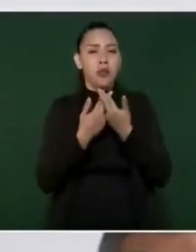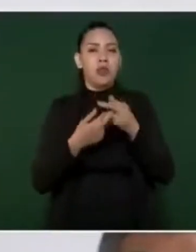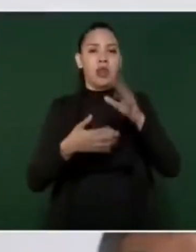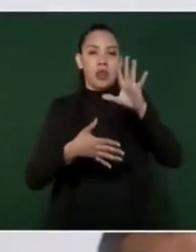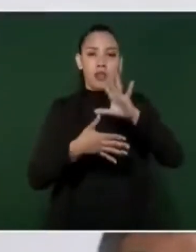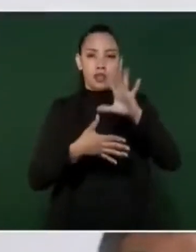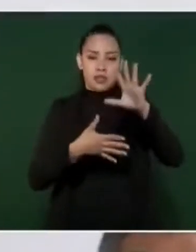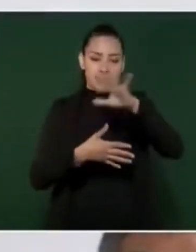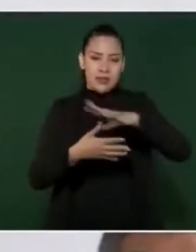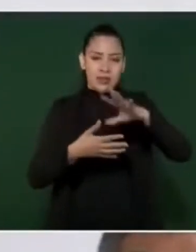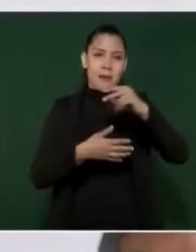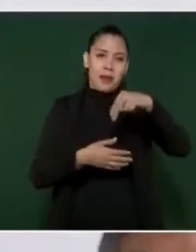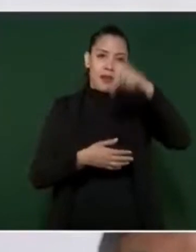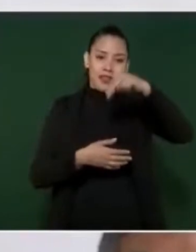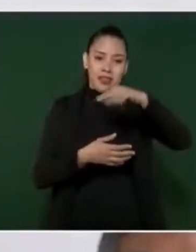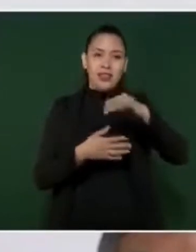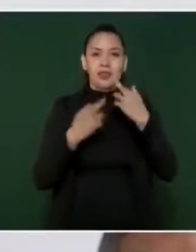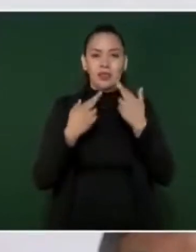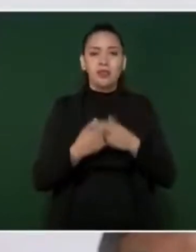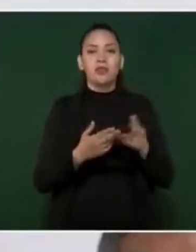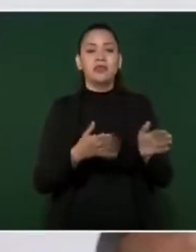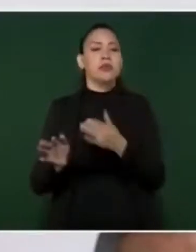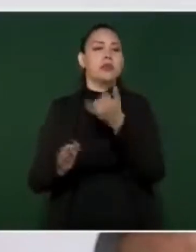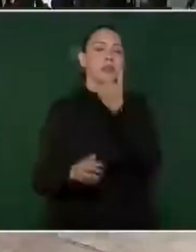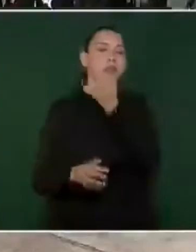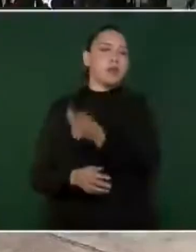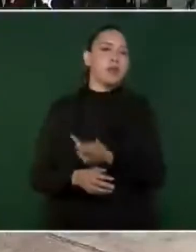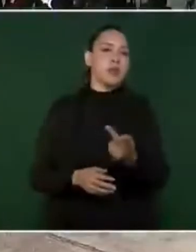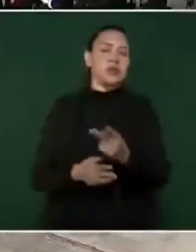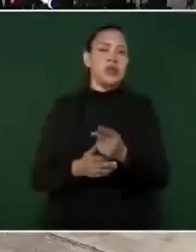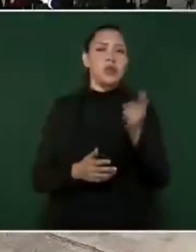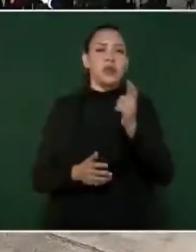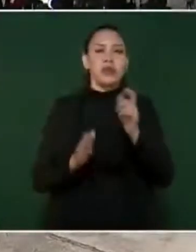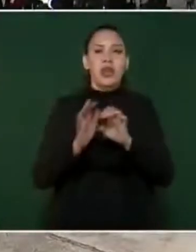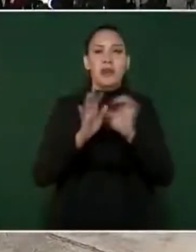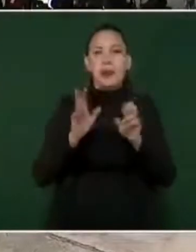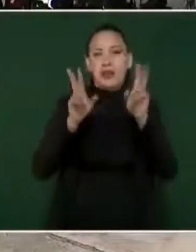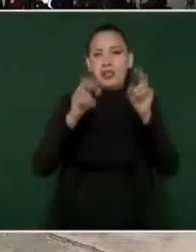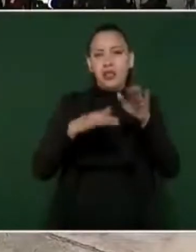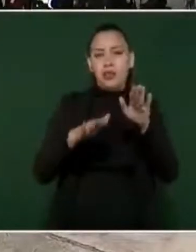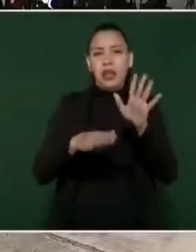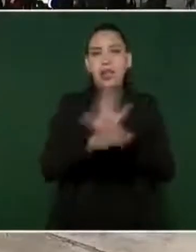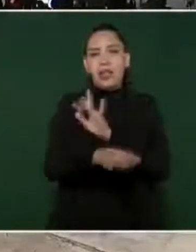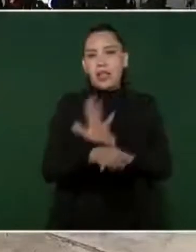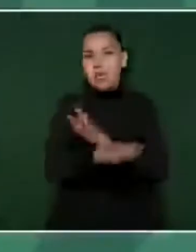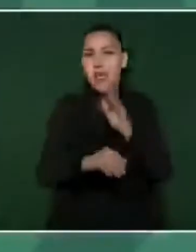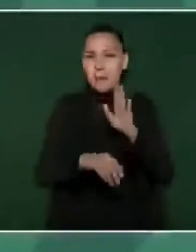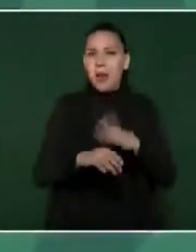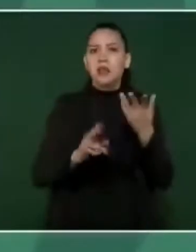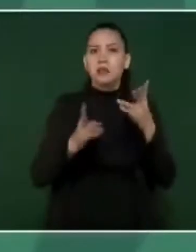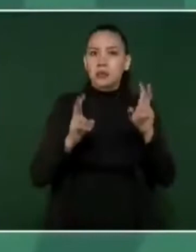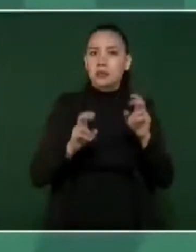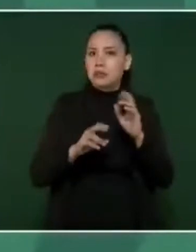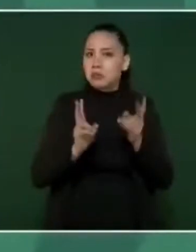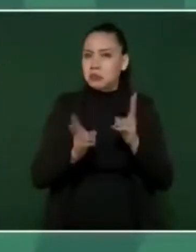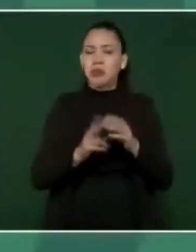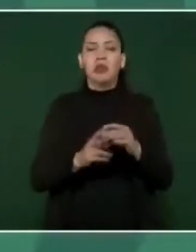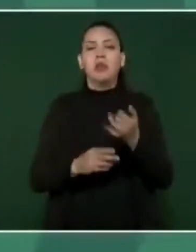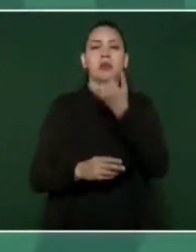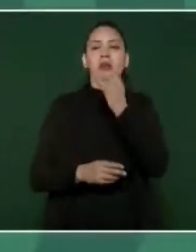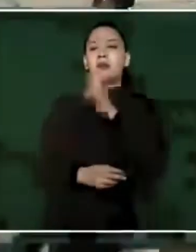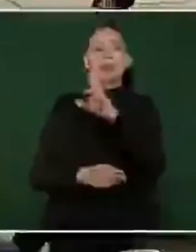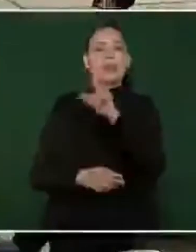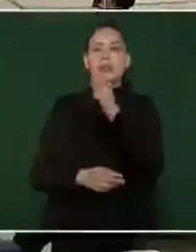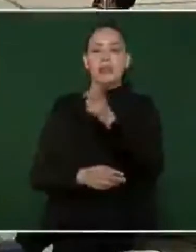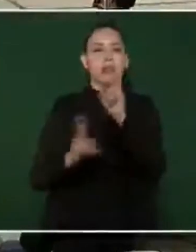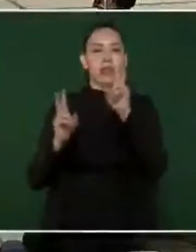en materia eléctrica se tocó? No, no fue materia eléctrica. Gracias. Sí, de acuerdo, señor presidente. Presidente, y